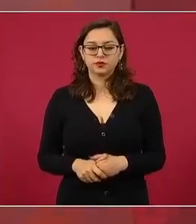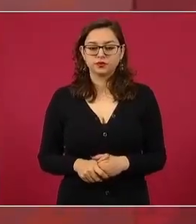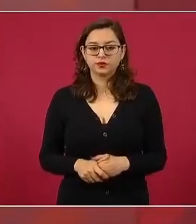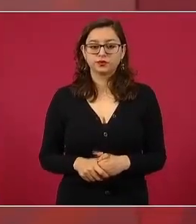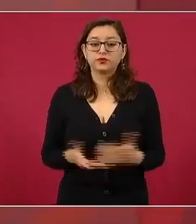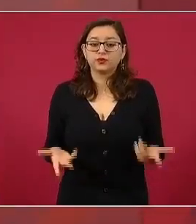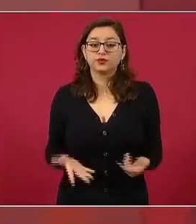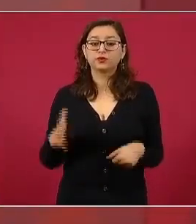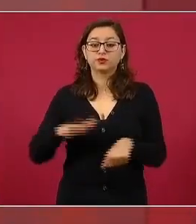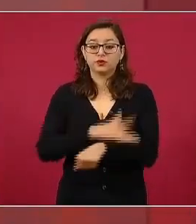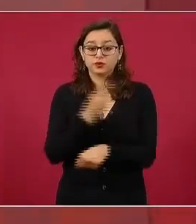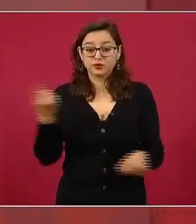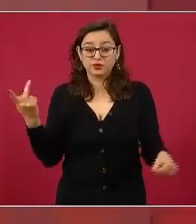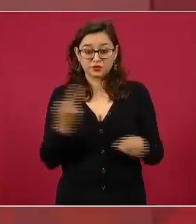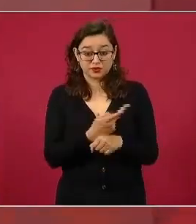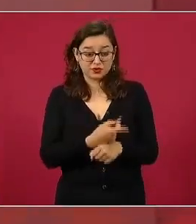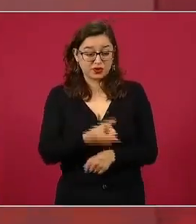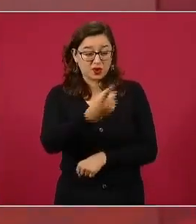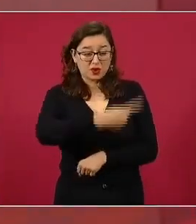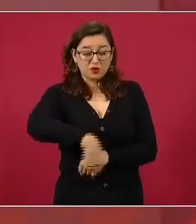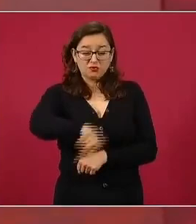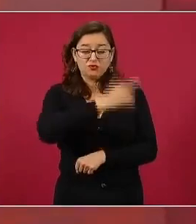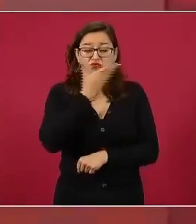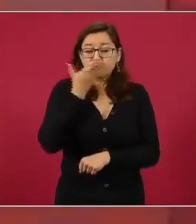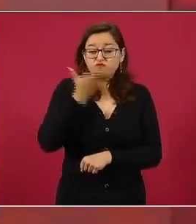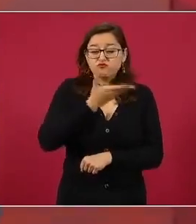de tanto mentir,